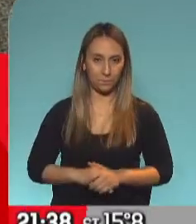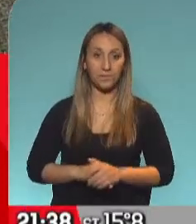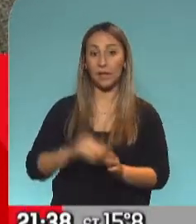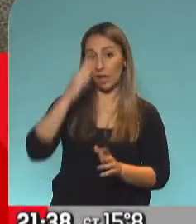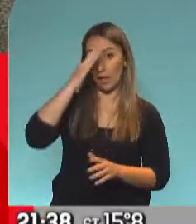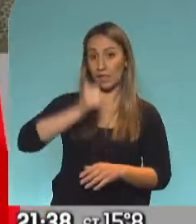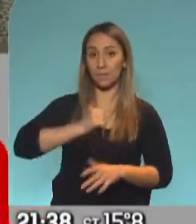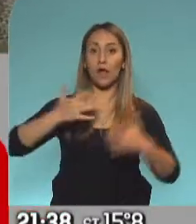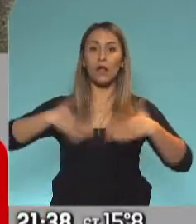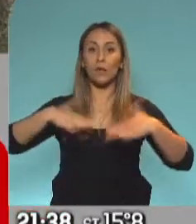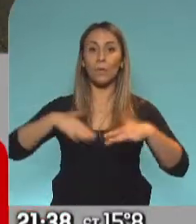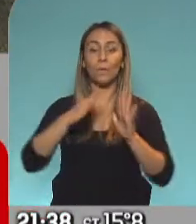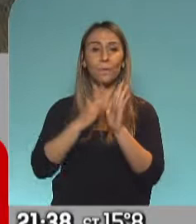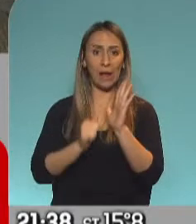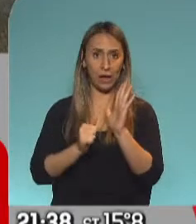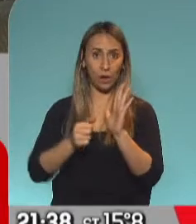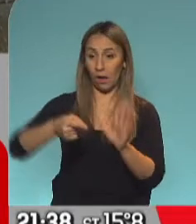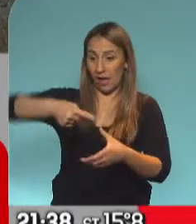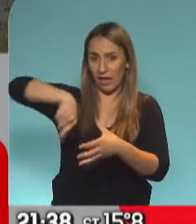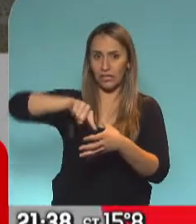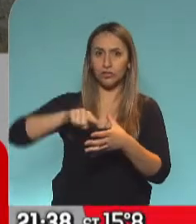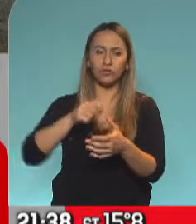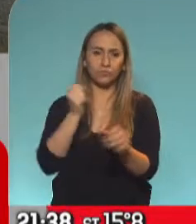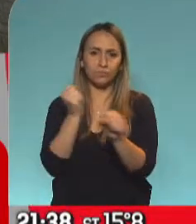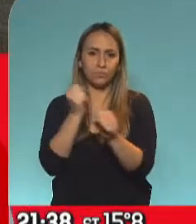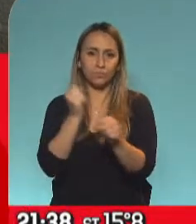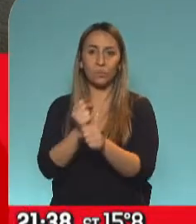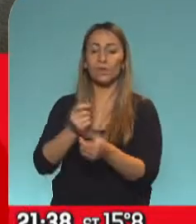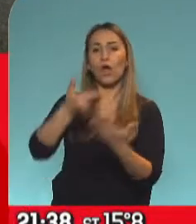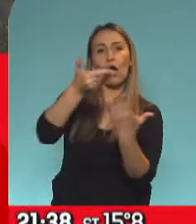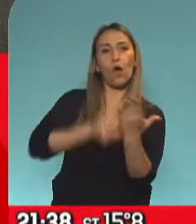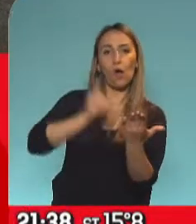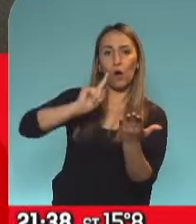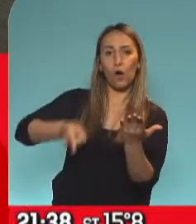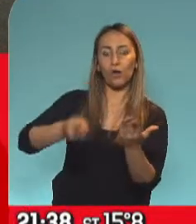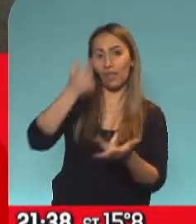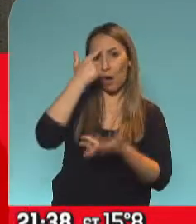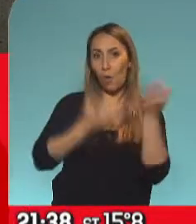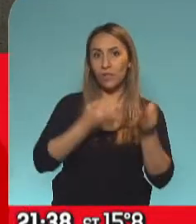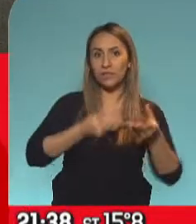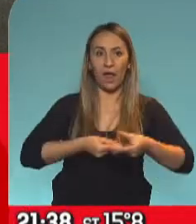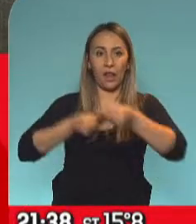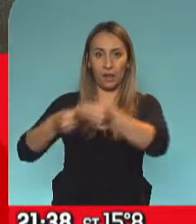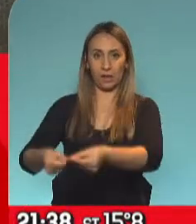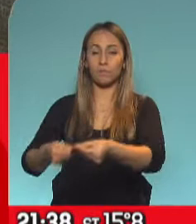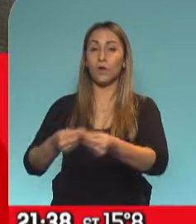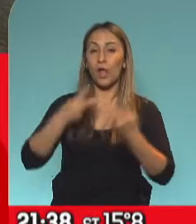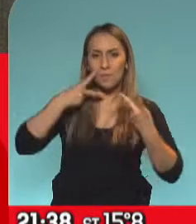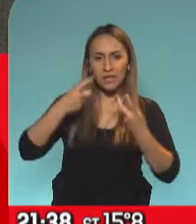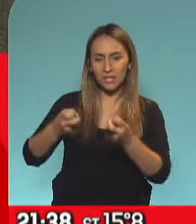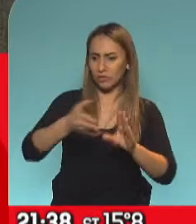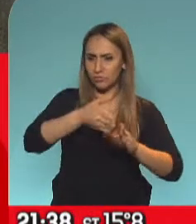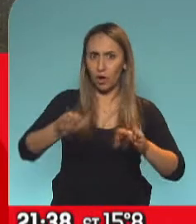trajes blancos está trabajando una por orden judicial en una causa que lleva 2 años. Y atención, porque hay